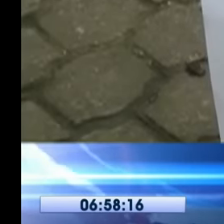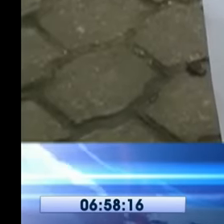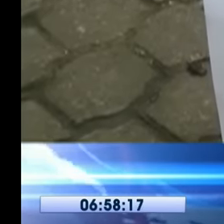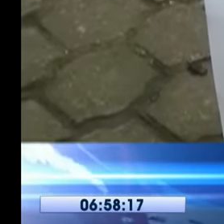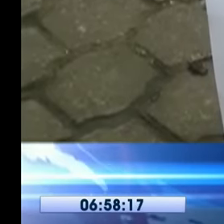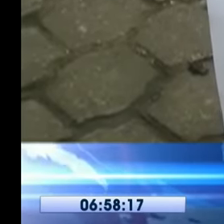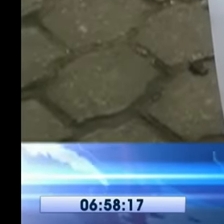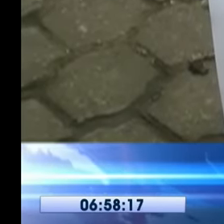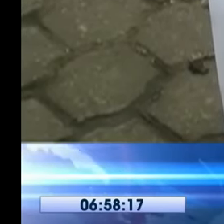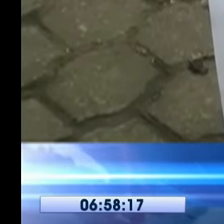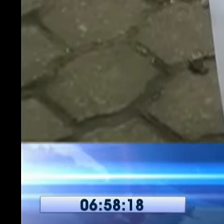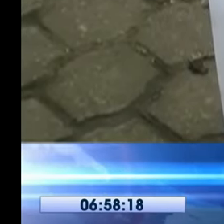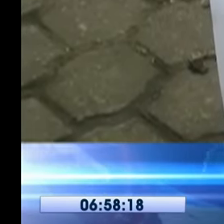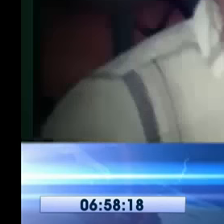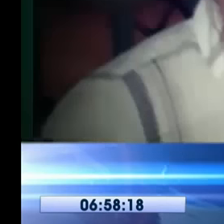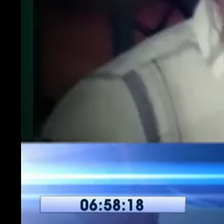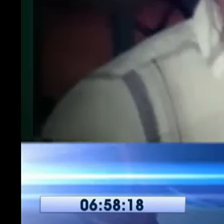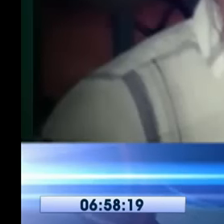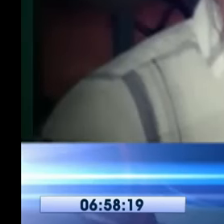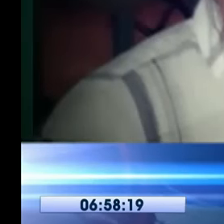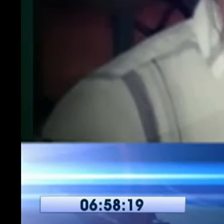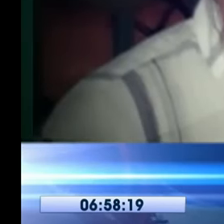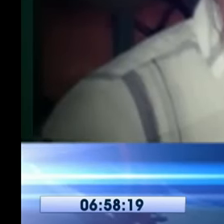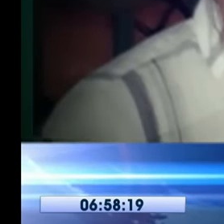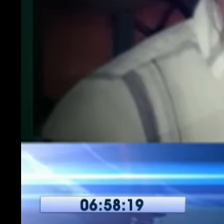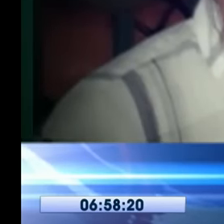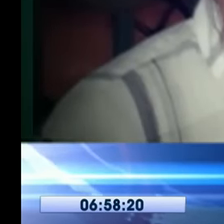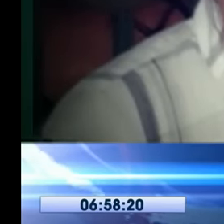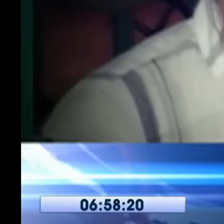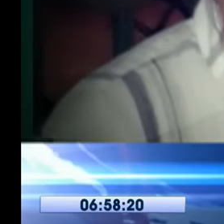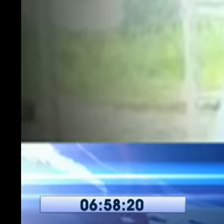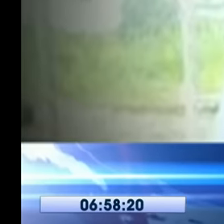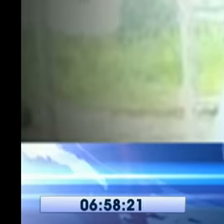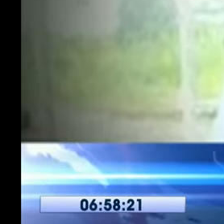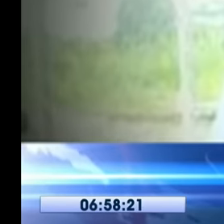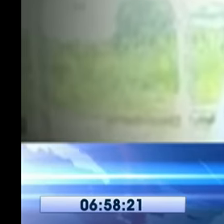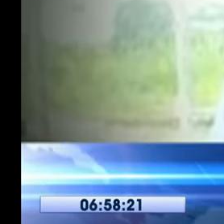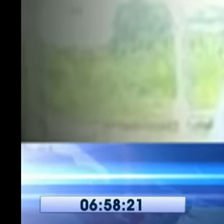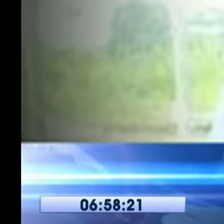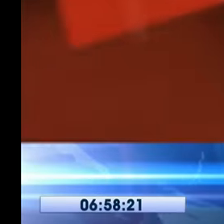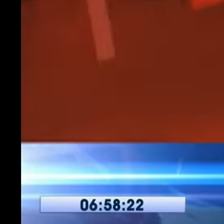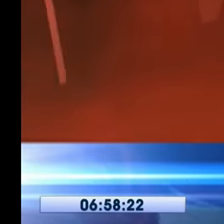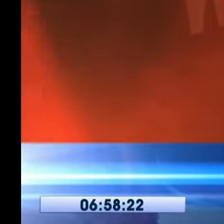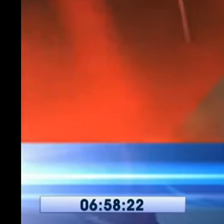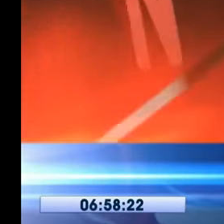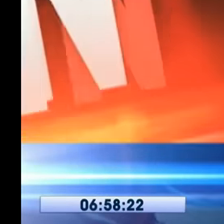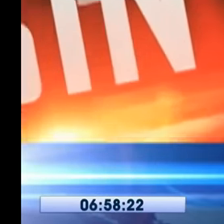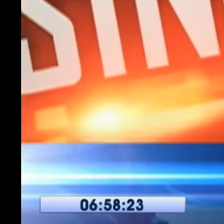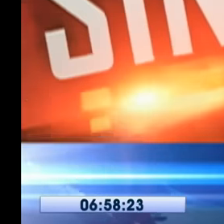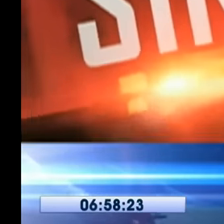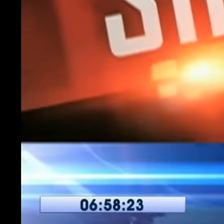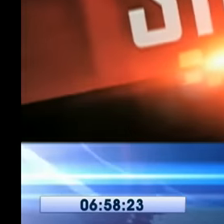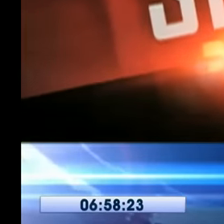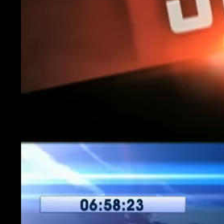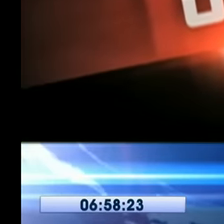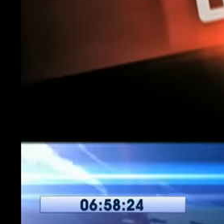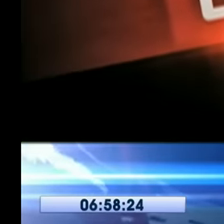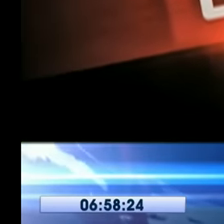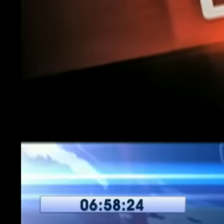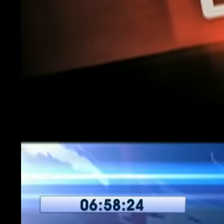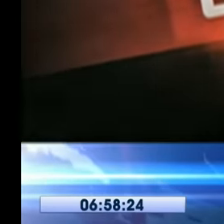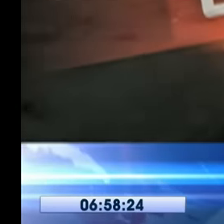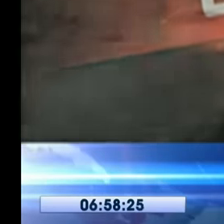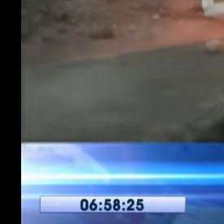poder encontrarlo. Conozca esta dramática historia en nuestro segmento Sin Rastro.